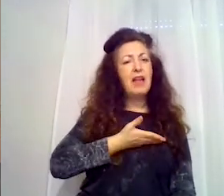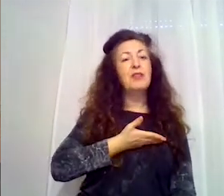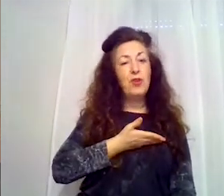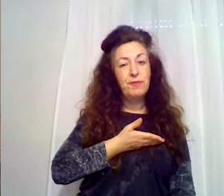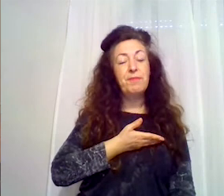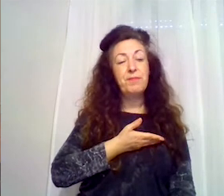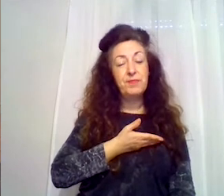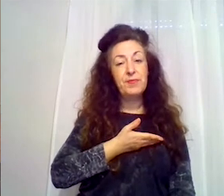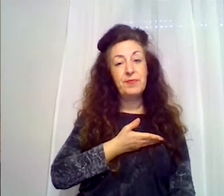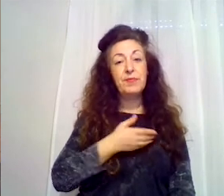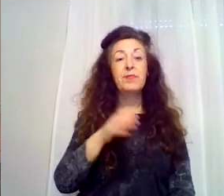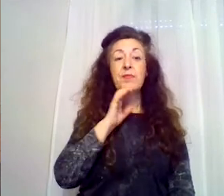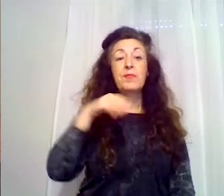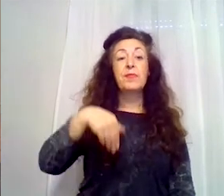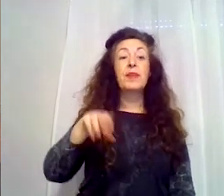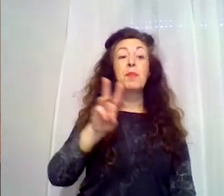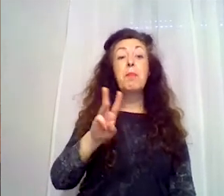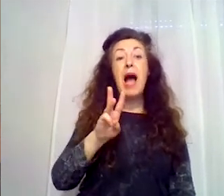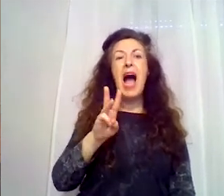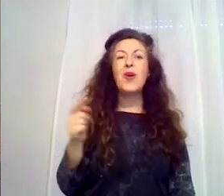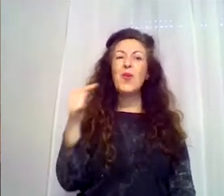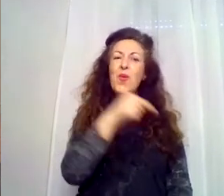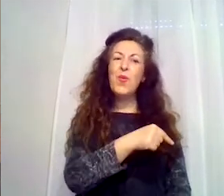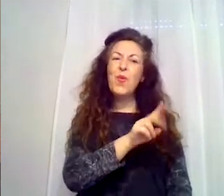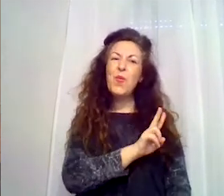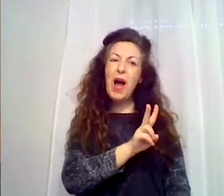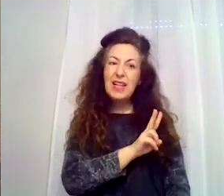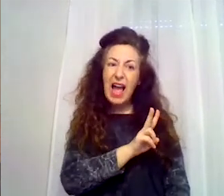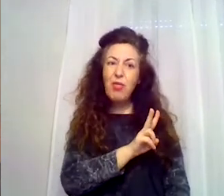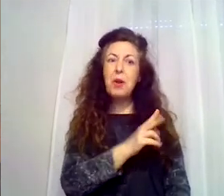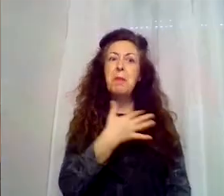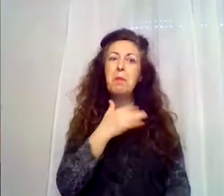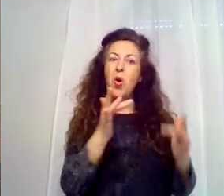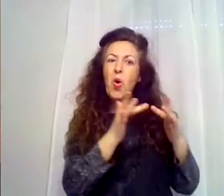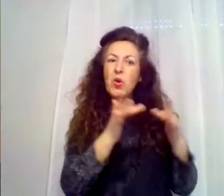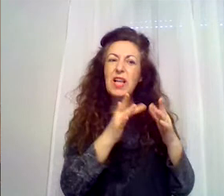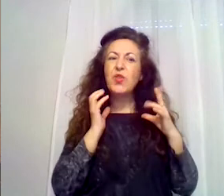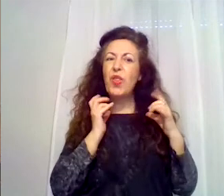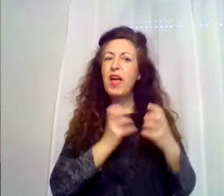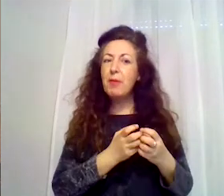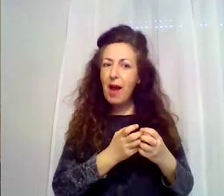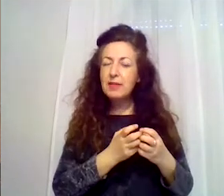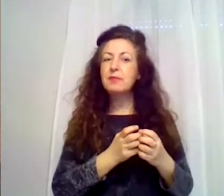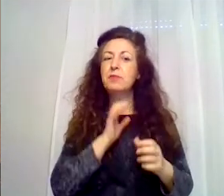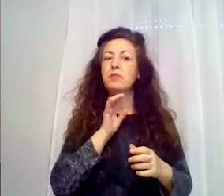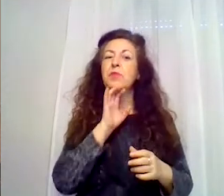entendido un sentido especial del mundo y que se atreve a decirlo para que